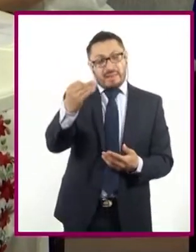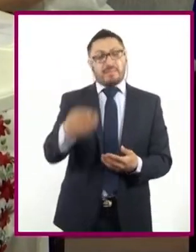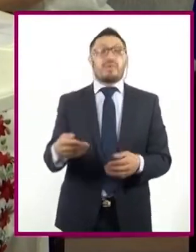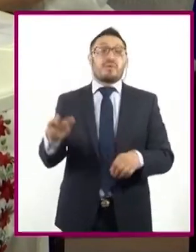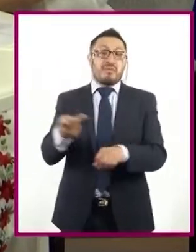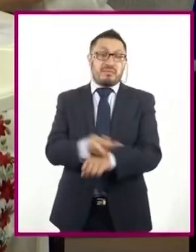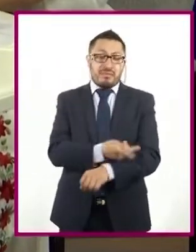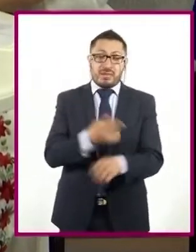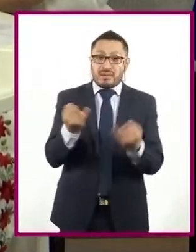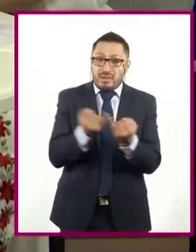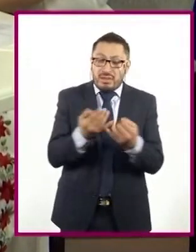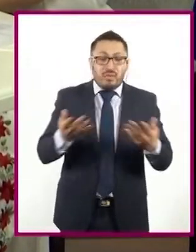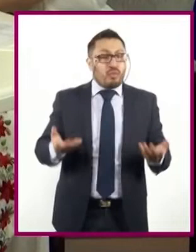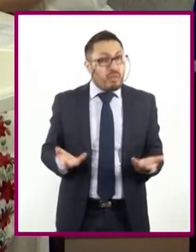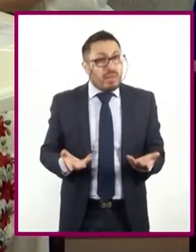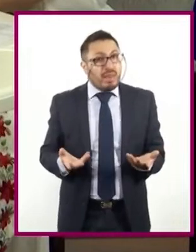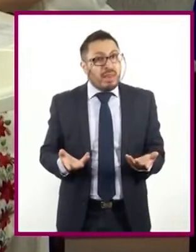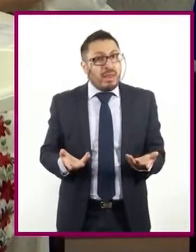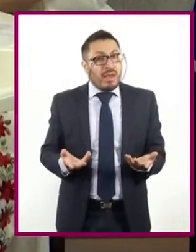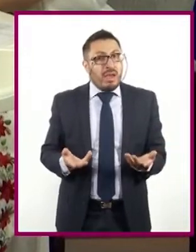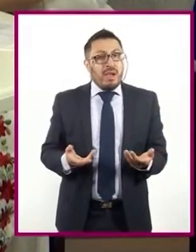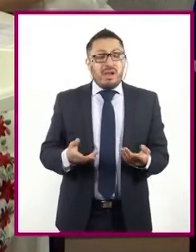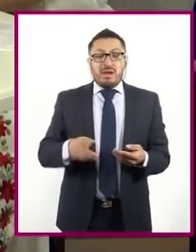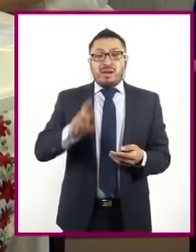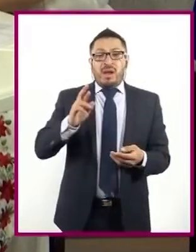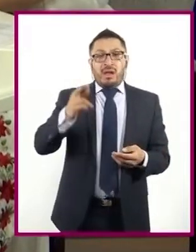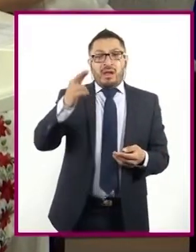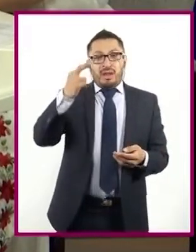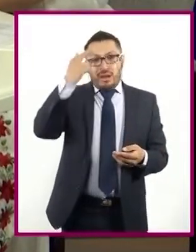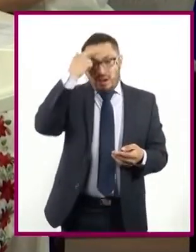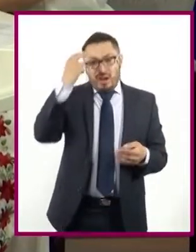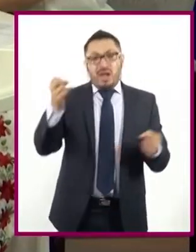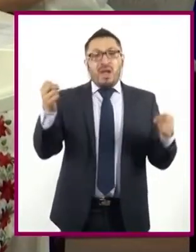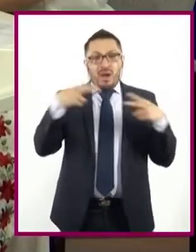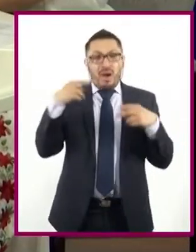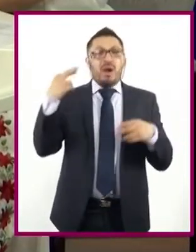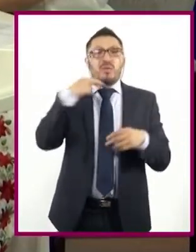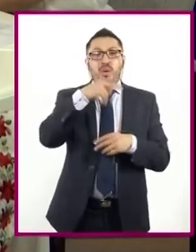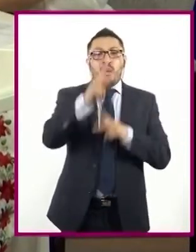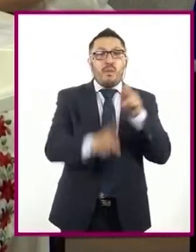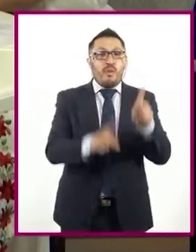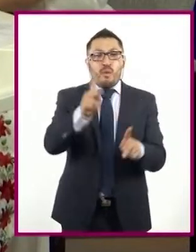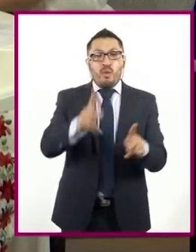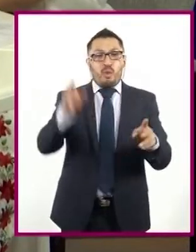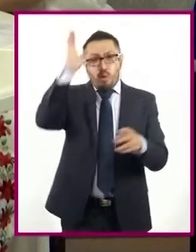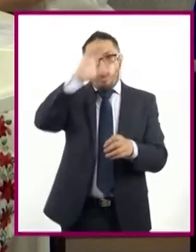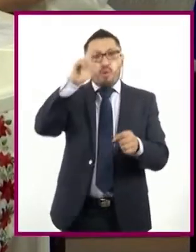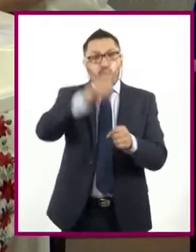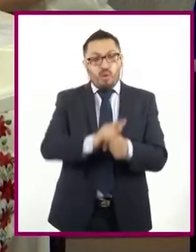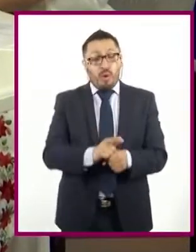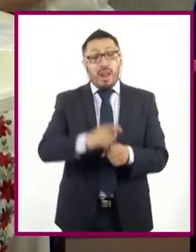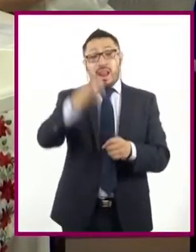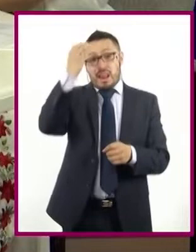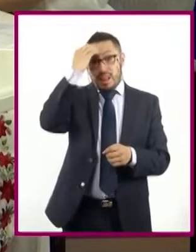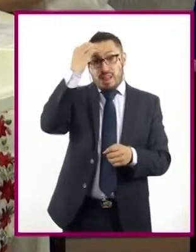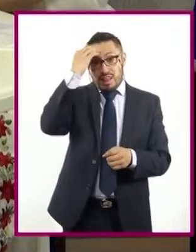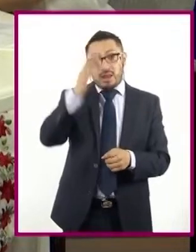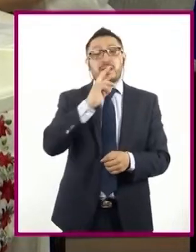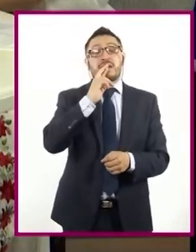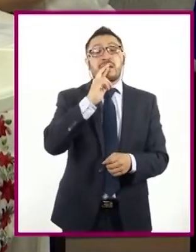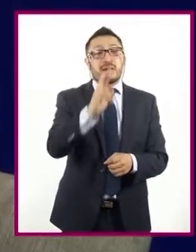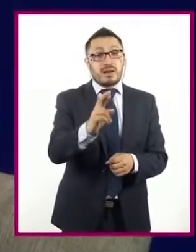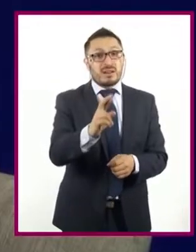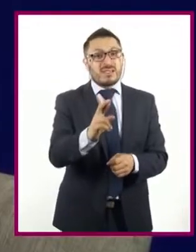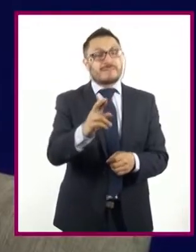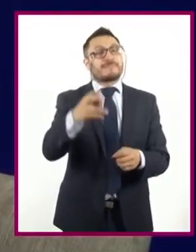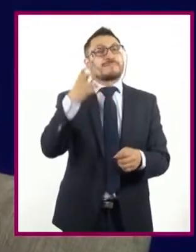transcurre de la misma forma? No se pierda la próxima cápsula, Platicando de Cultura, y conoceremos la respuesta